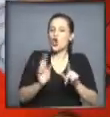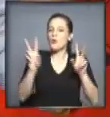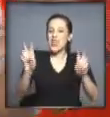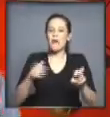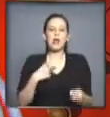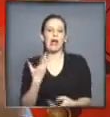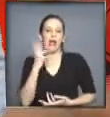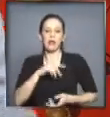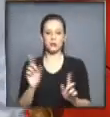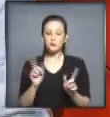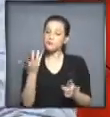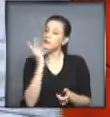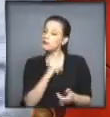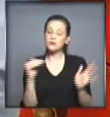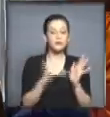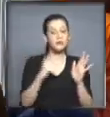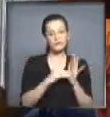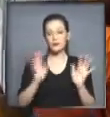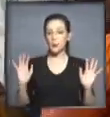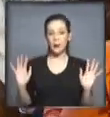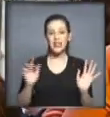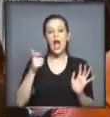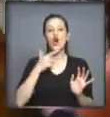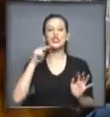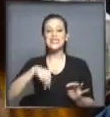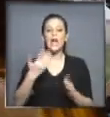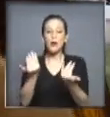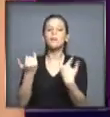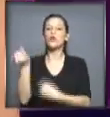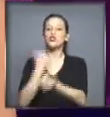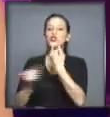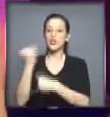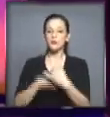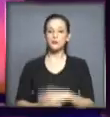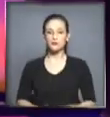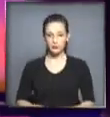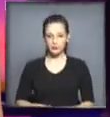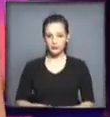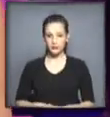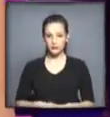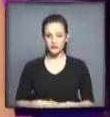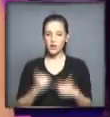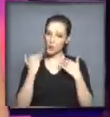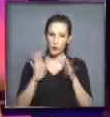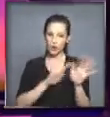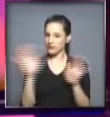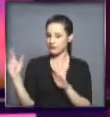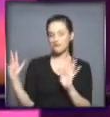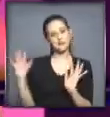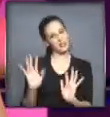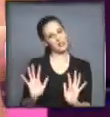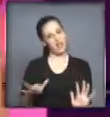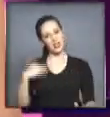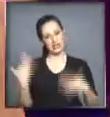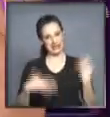bueno, de bueno, sobre gusto los colores, ¿no? Decían en España. Agostina, no hay nada, ¿qué tenemos? No ¿te gustan flores? Bueno, no, no importa. Uy, ¿cómo estamos